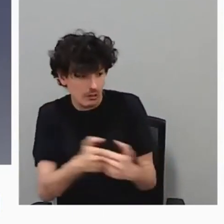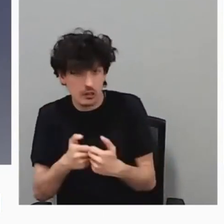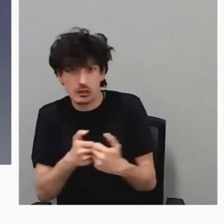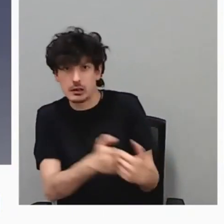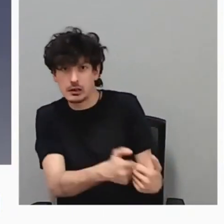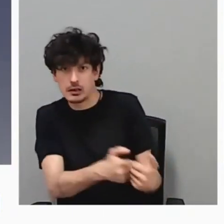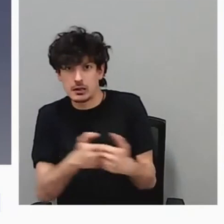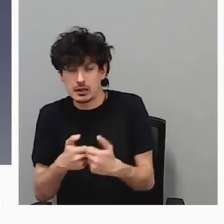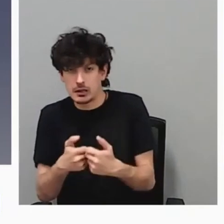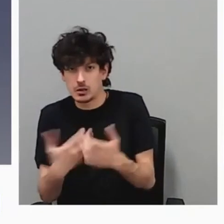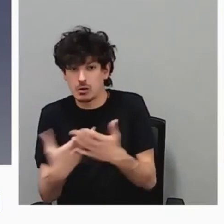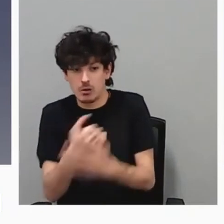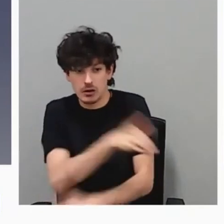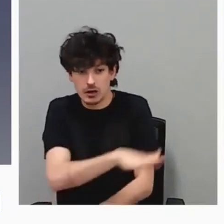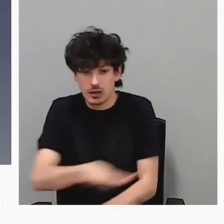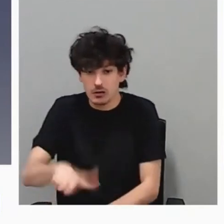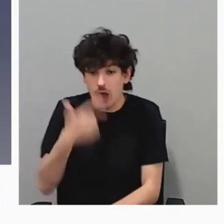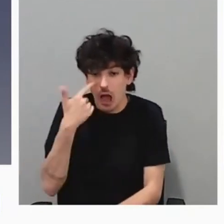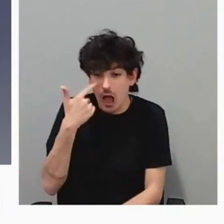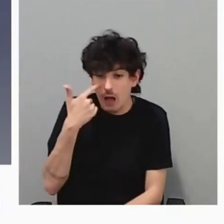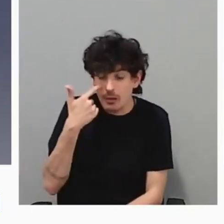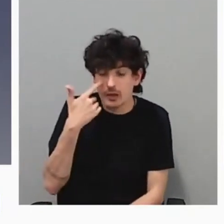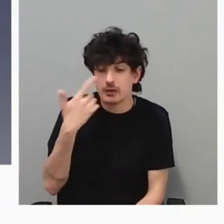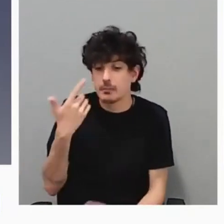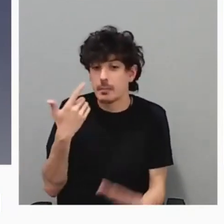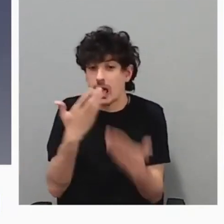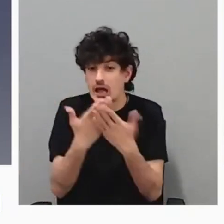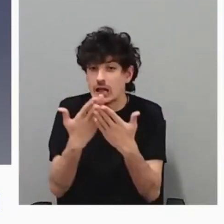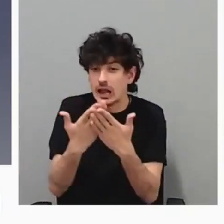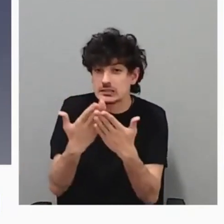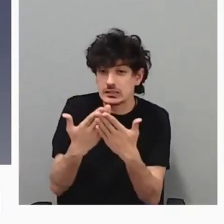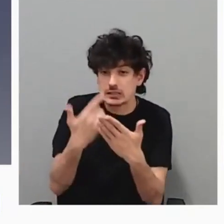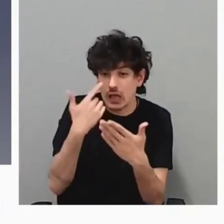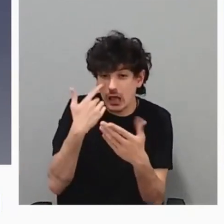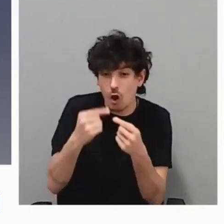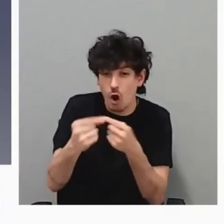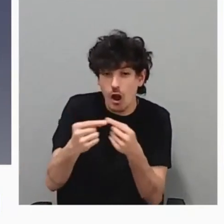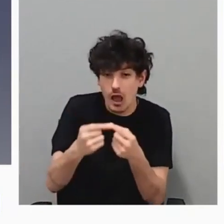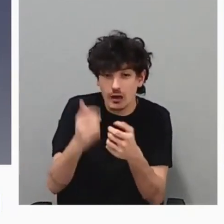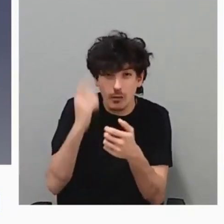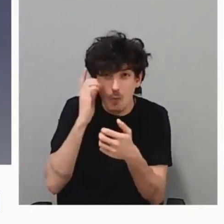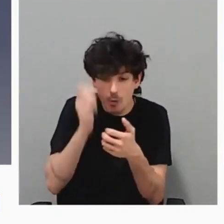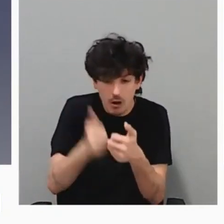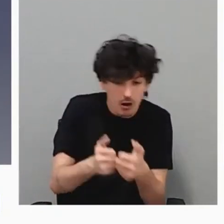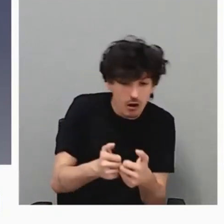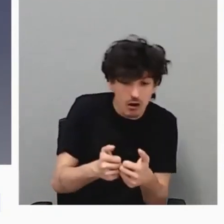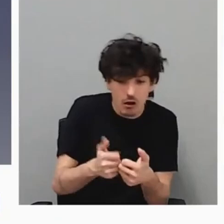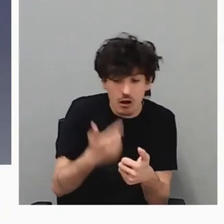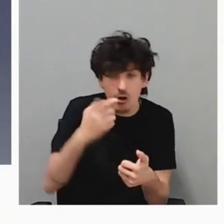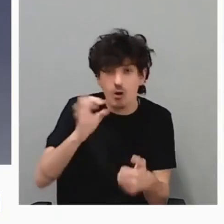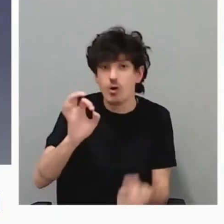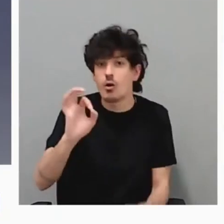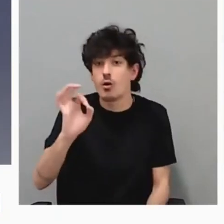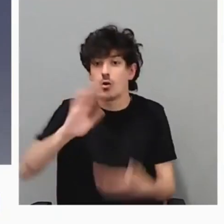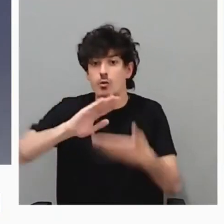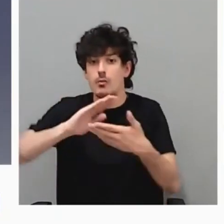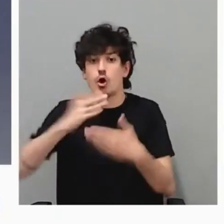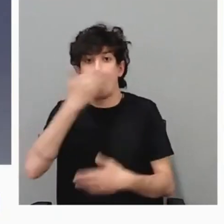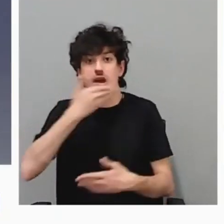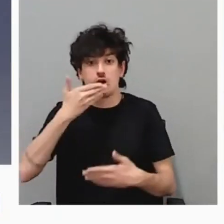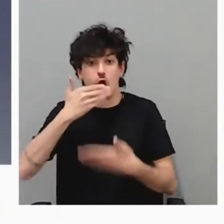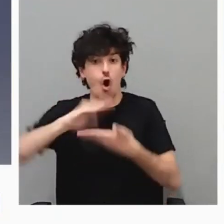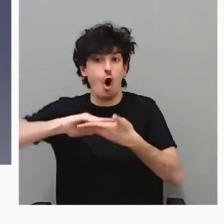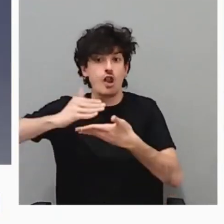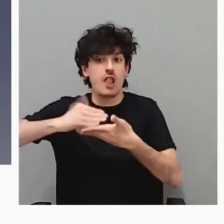casa pudieran atender a las clases, ¿no? O cómo se pusieron a disposición a través de los colegios ordenadores para eso, ¿no? Entonces, también